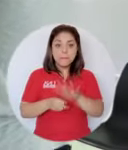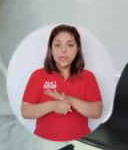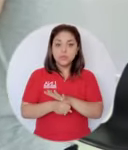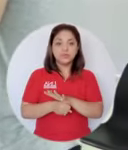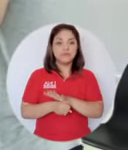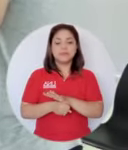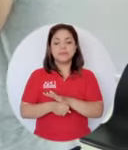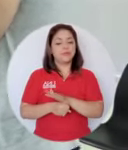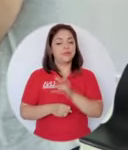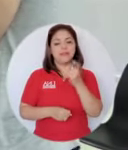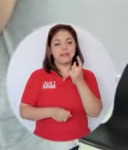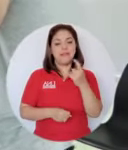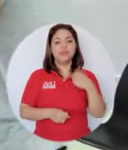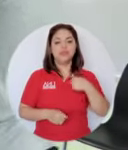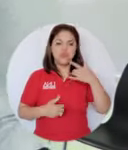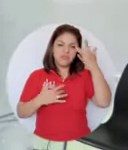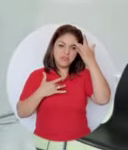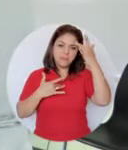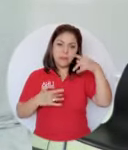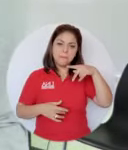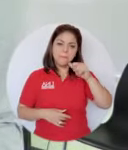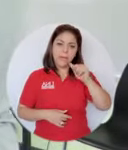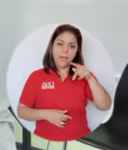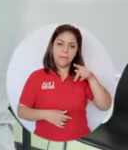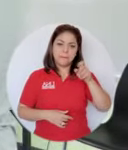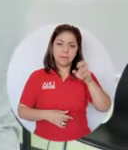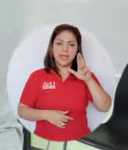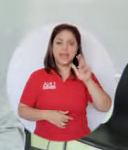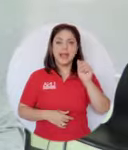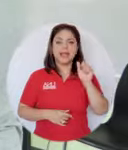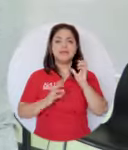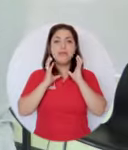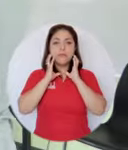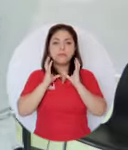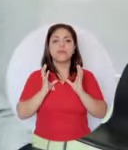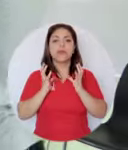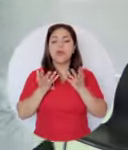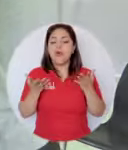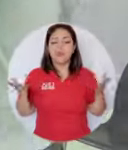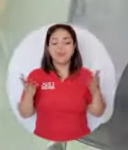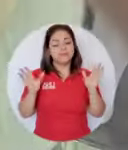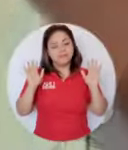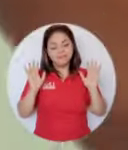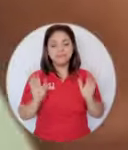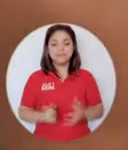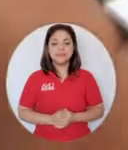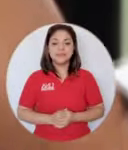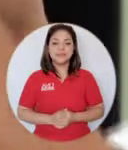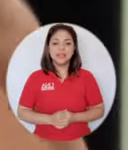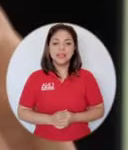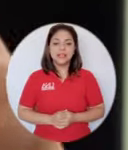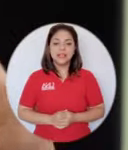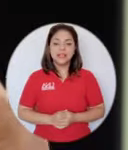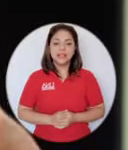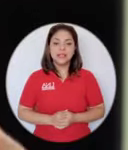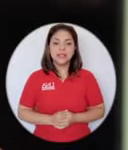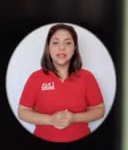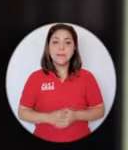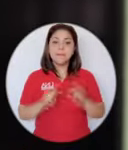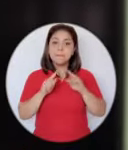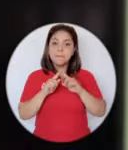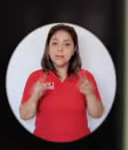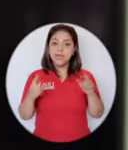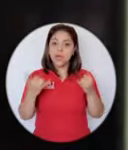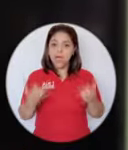de paperas y me dio una cosa y me dio la otra. Bueno, pero a estas alturas de la vida, cuando